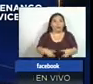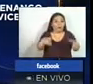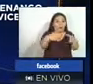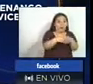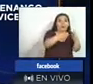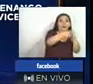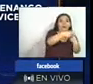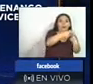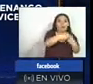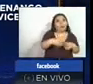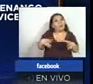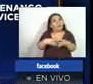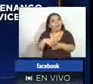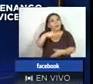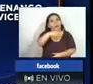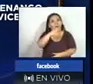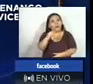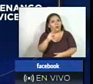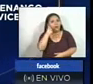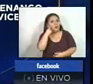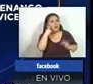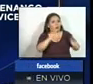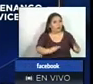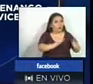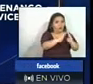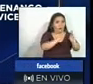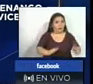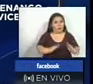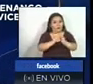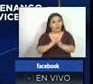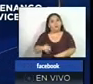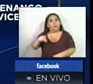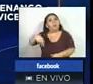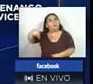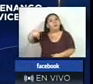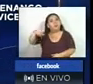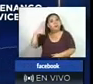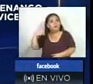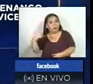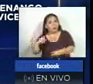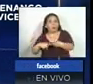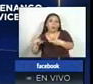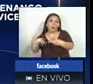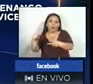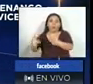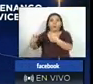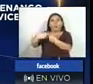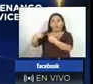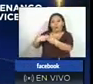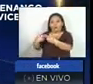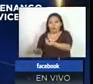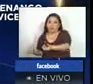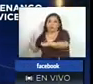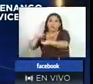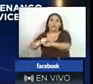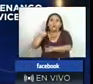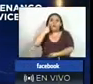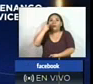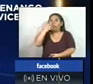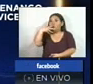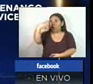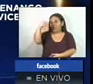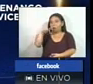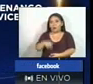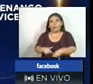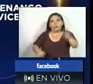irán coaligados en San Vicente. El partido Democracia Salvadoreña y ARENA irán en coalición en Aguachapán